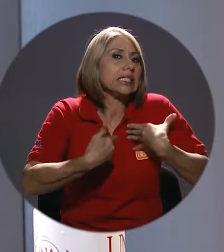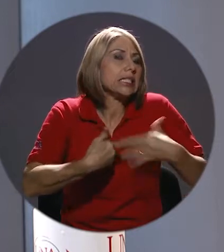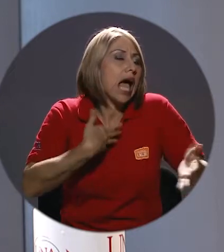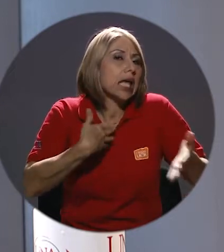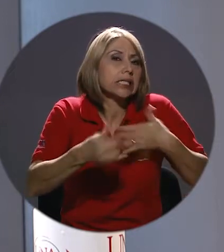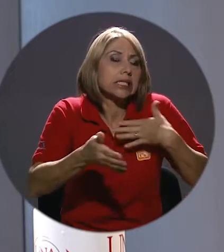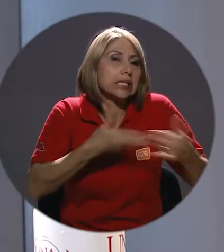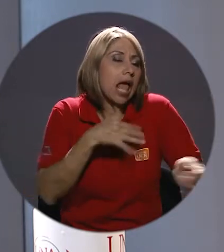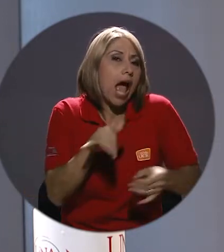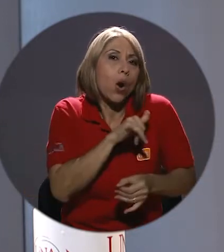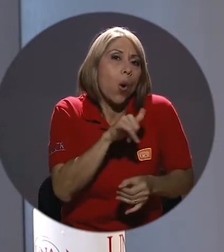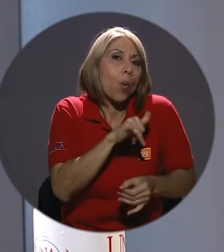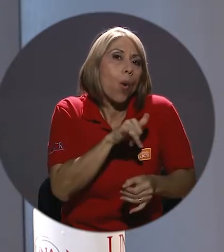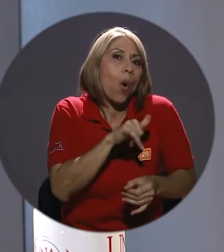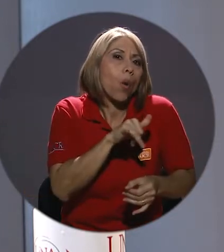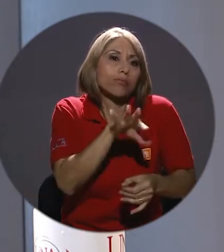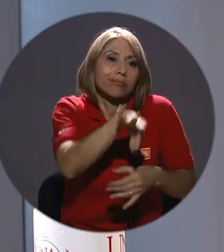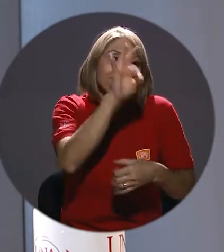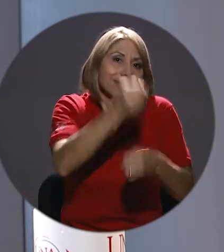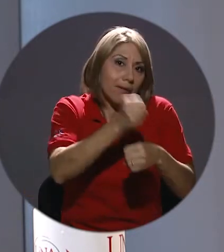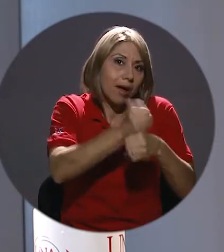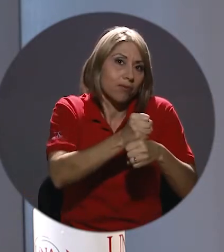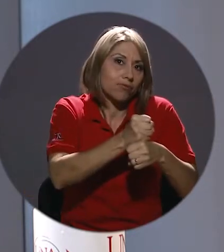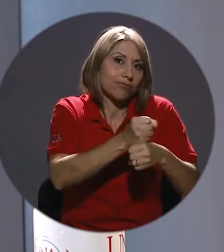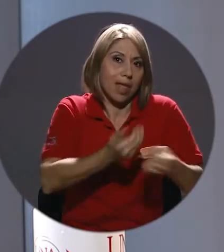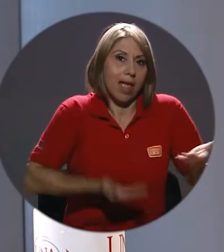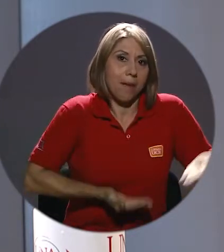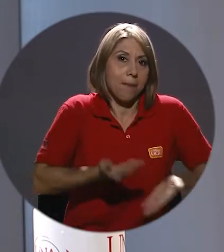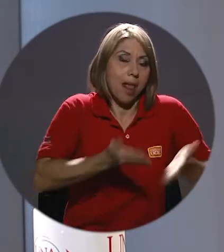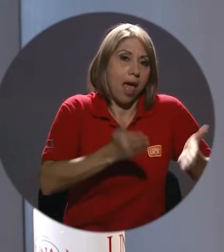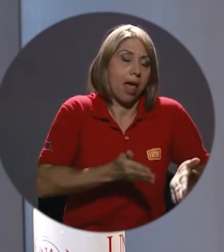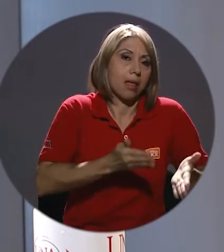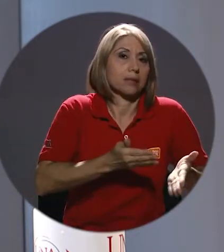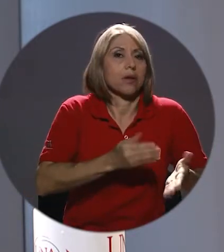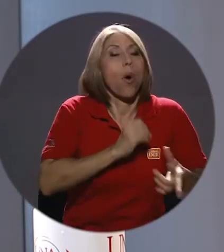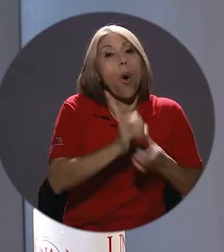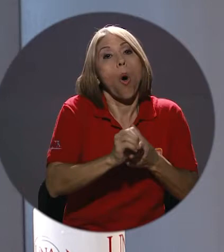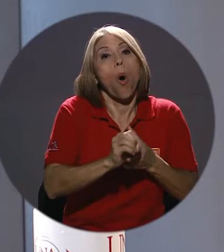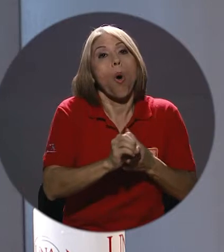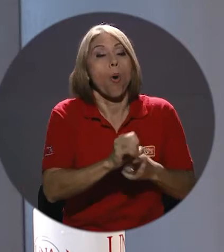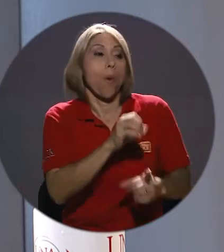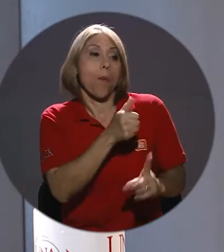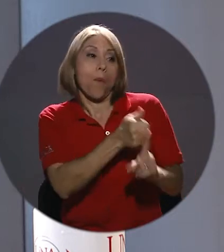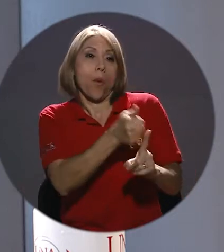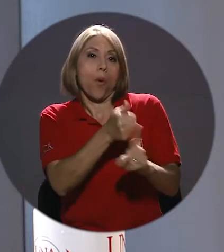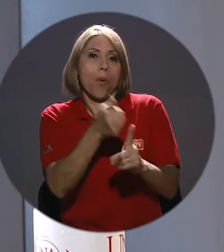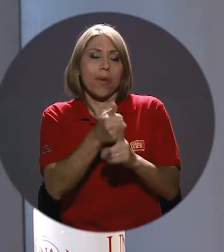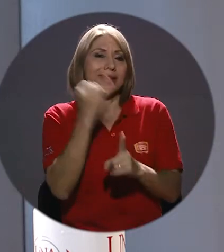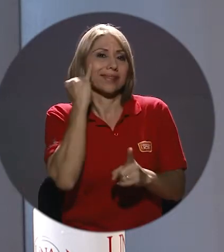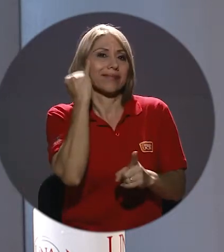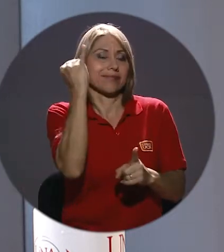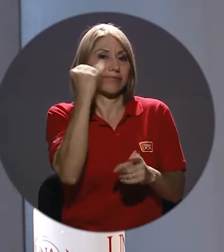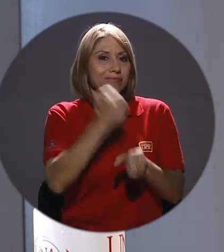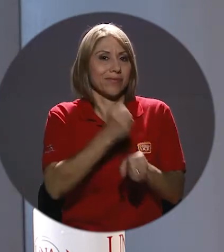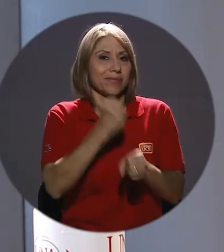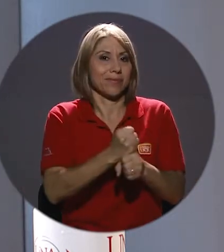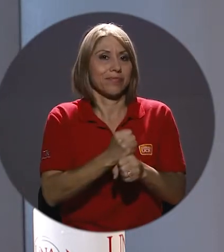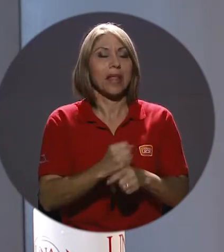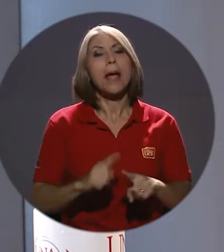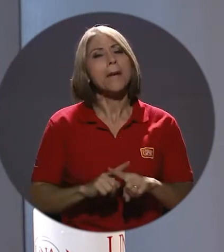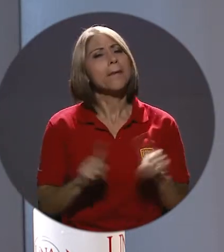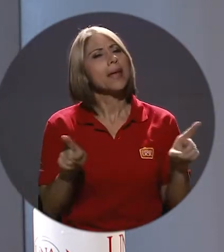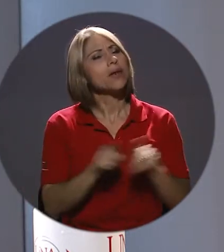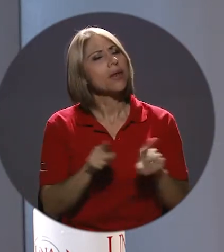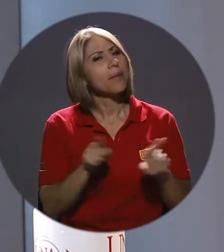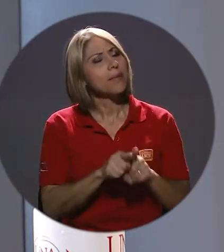ya sea como empleadas o con sus propias iniciativas productivas. Pero también vos